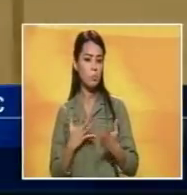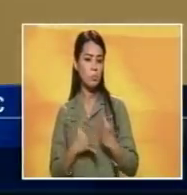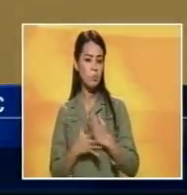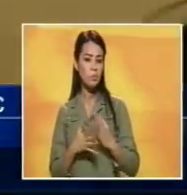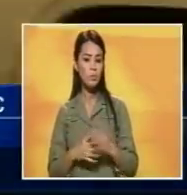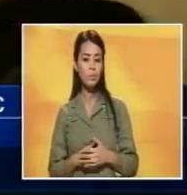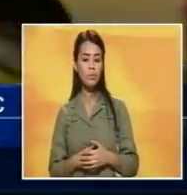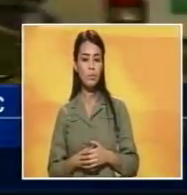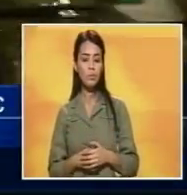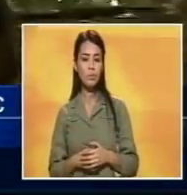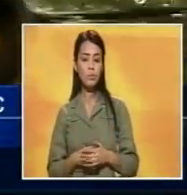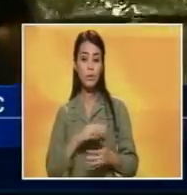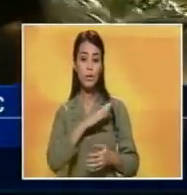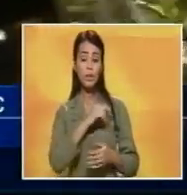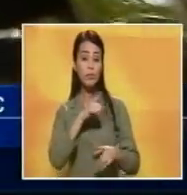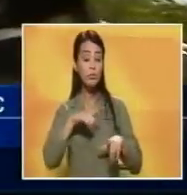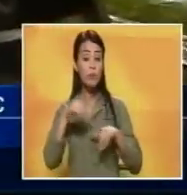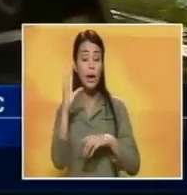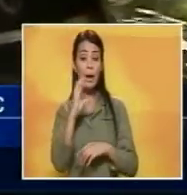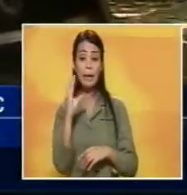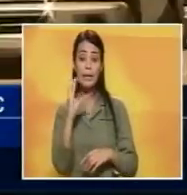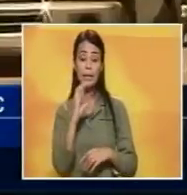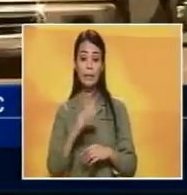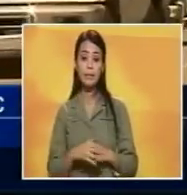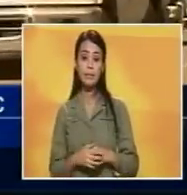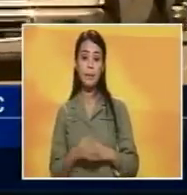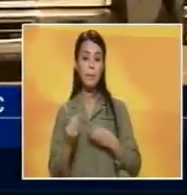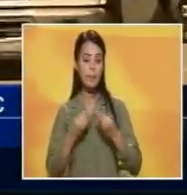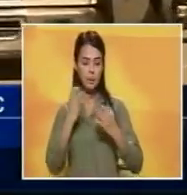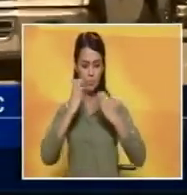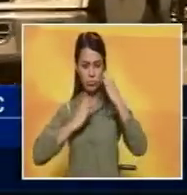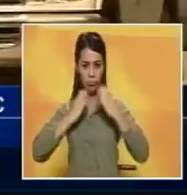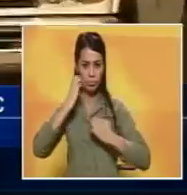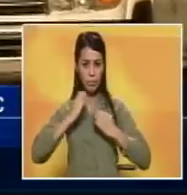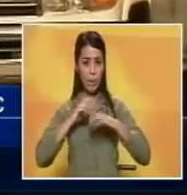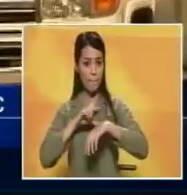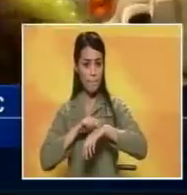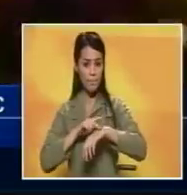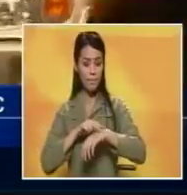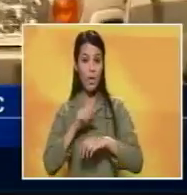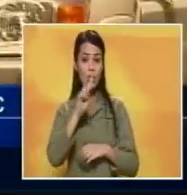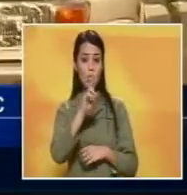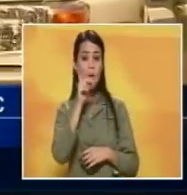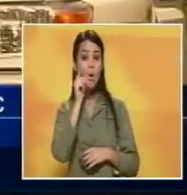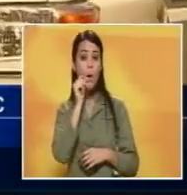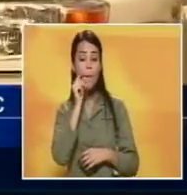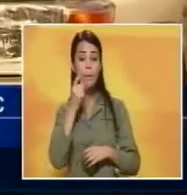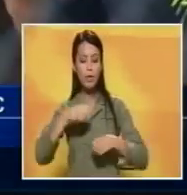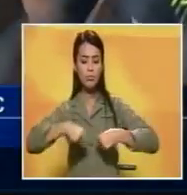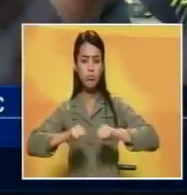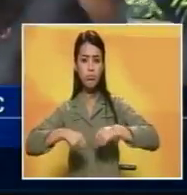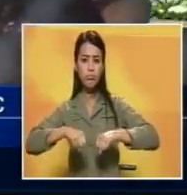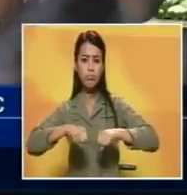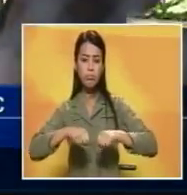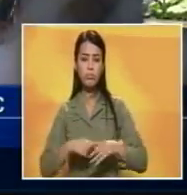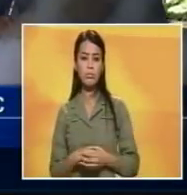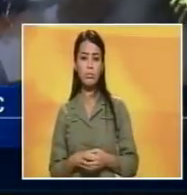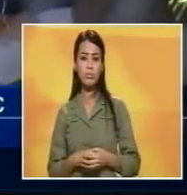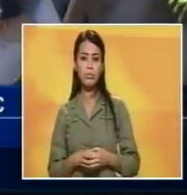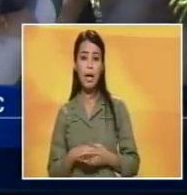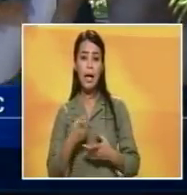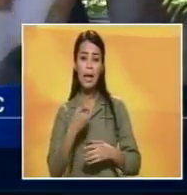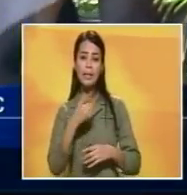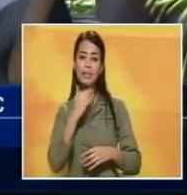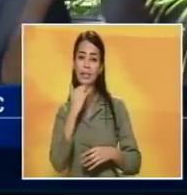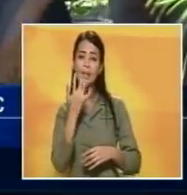de Puerto La Cruz. Se encontraba en Caracas para realizarse unos exámenes médicos. 2 sujetos a bordo de una moto lo abordaron en San